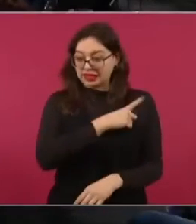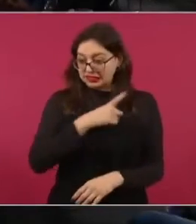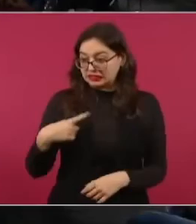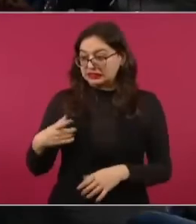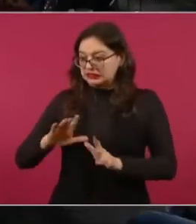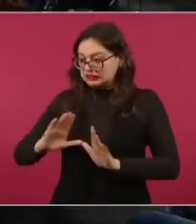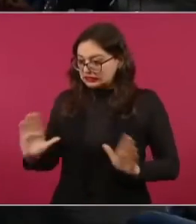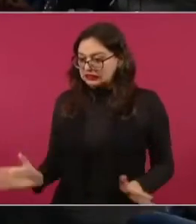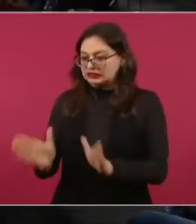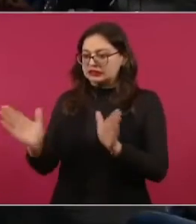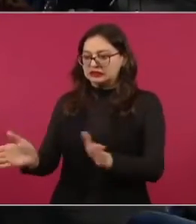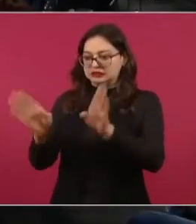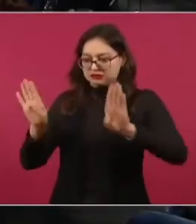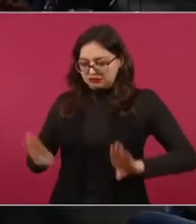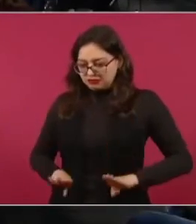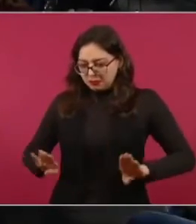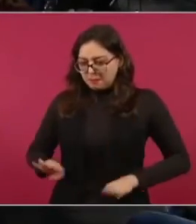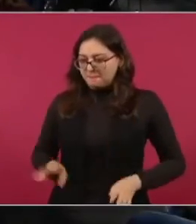Enaltecer esos valores,